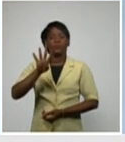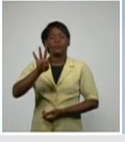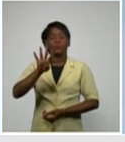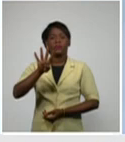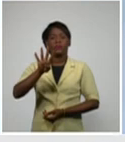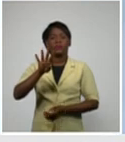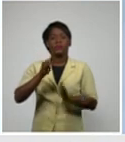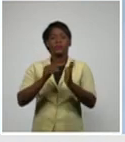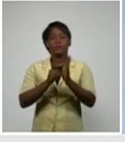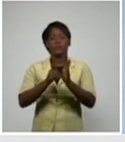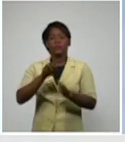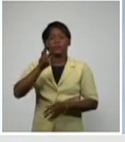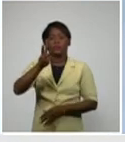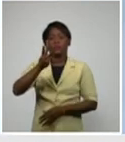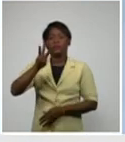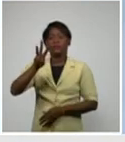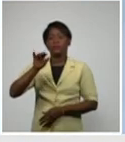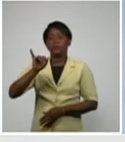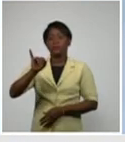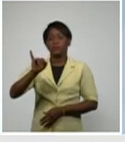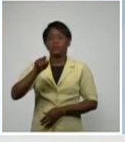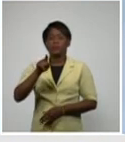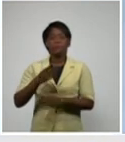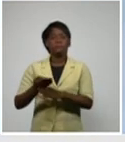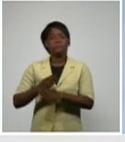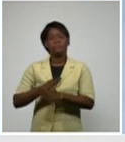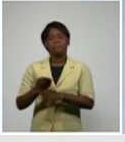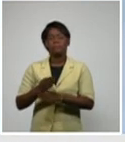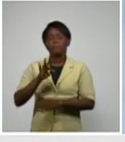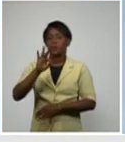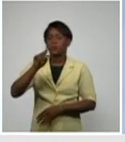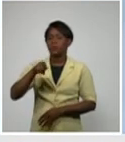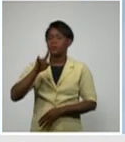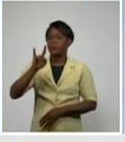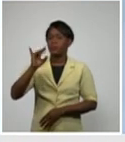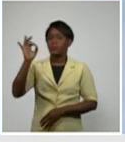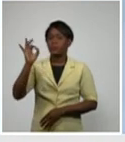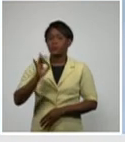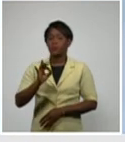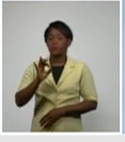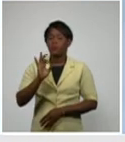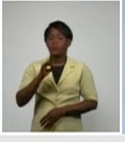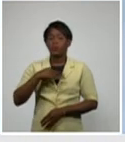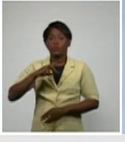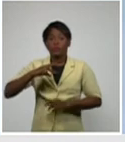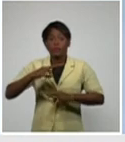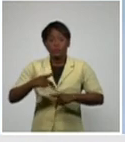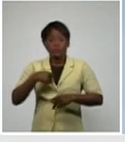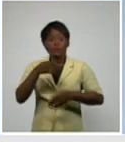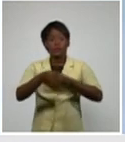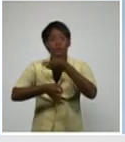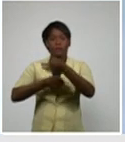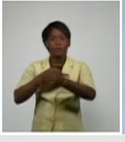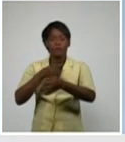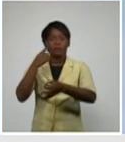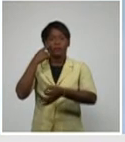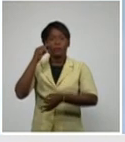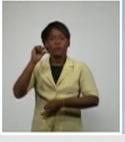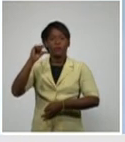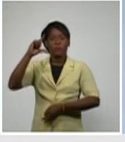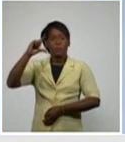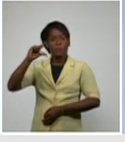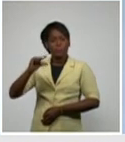4.336, es el 8,9%. Como dije anteriormente, con una reducción